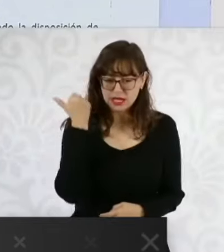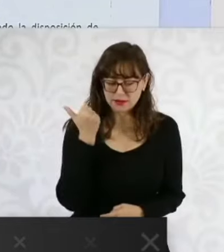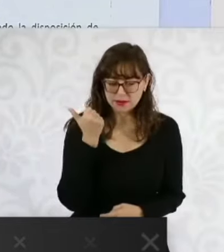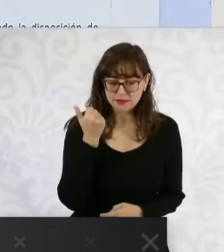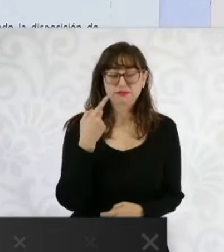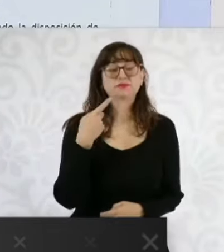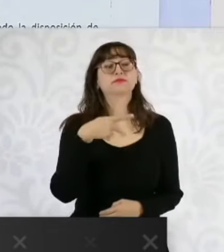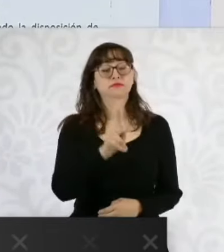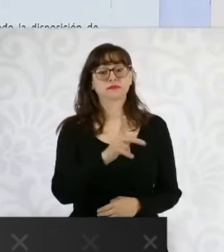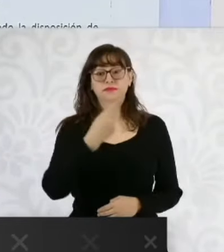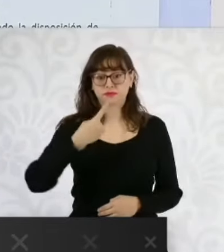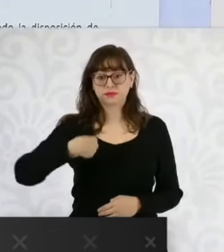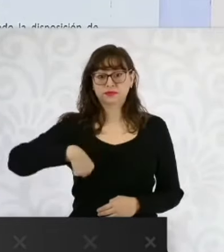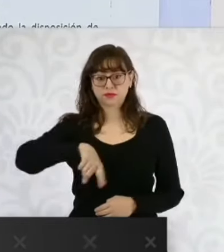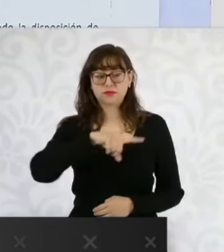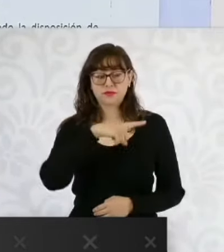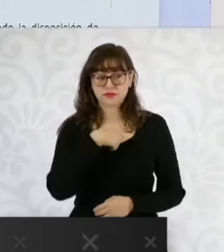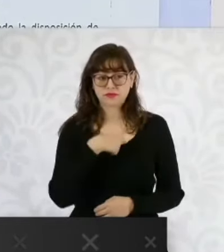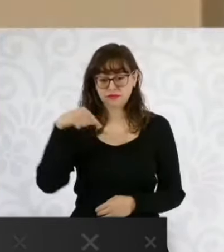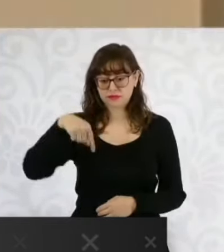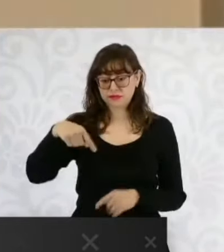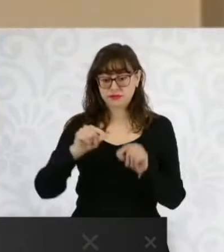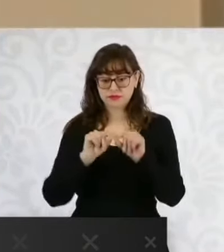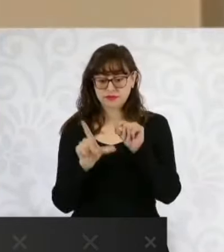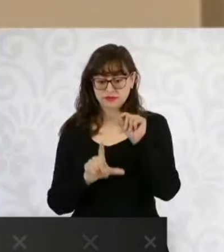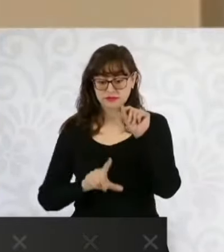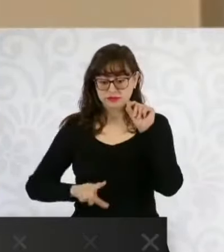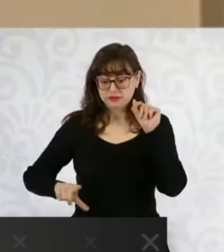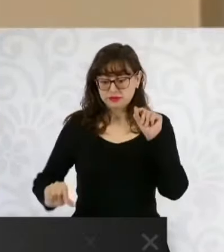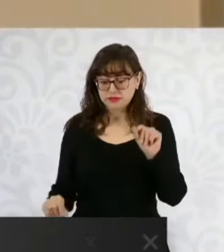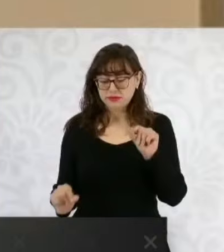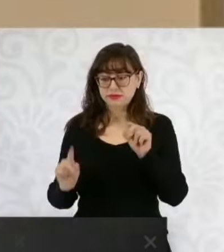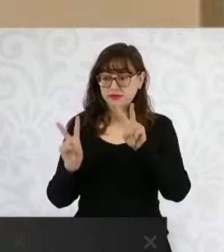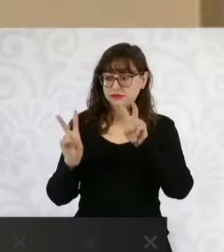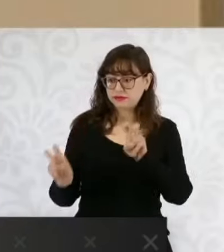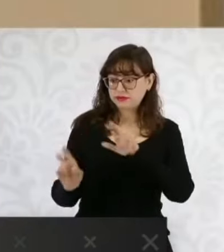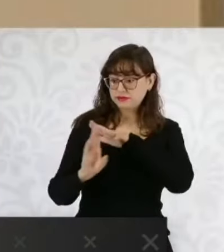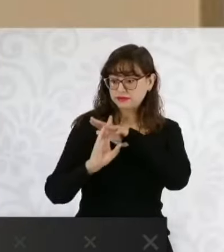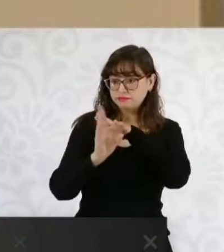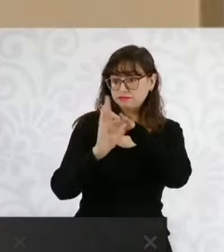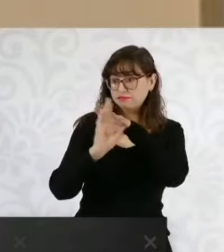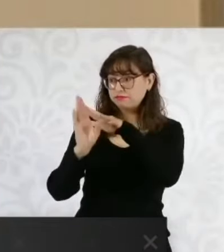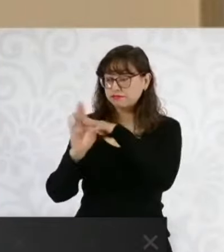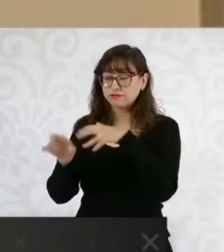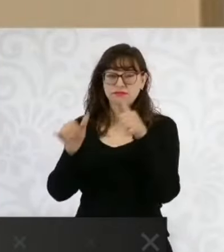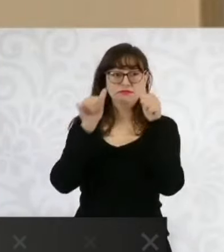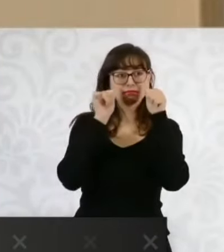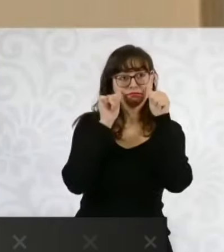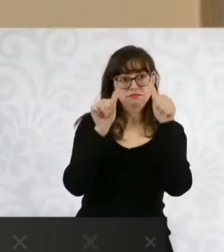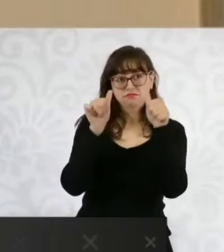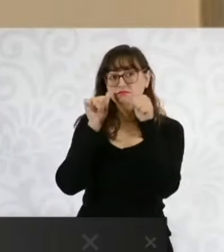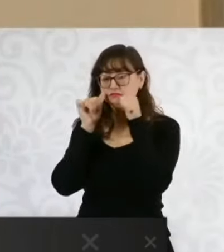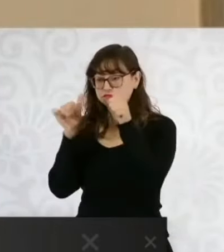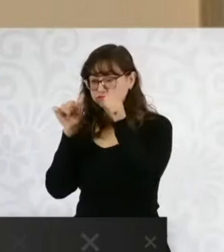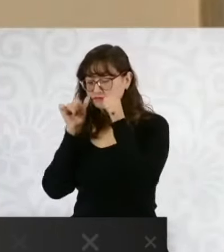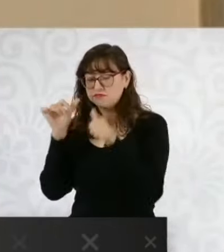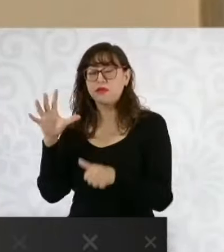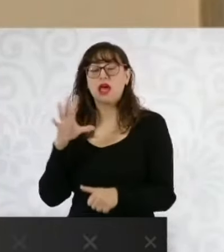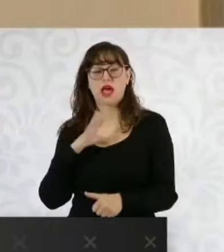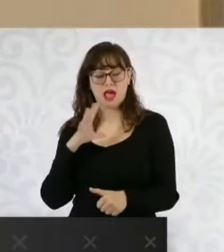Trump anterior el que ya gobernó de 2016 al 2020 y ahí Creo que nos equivocamos Trump